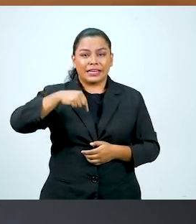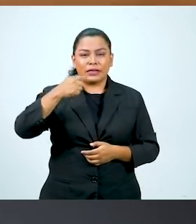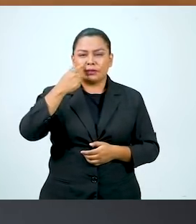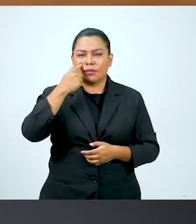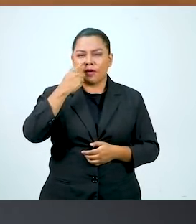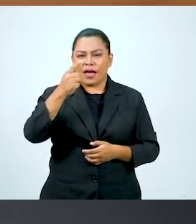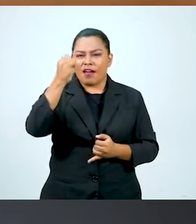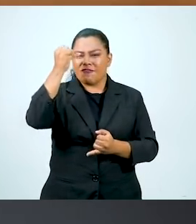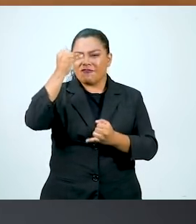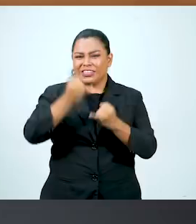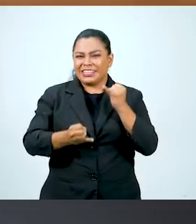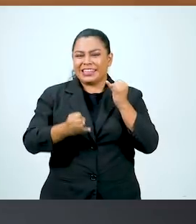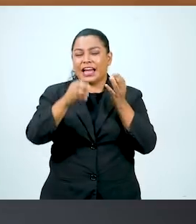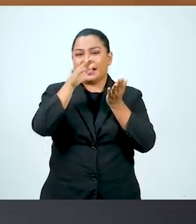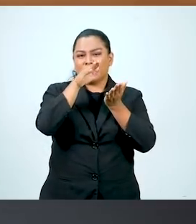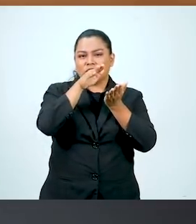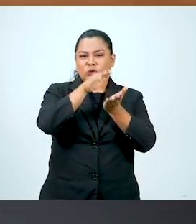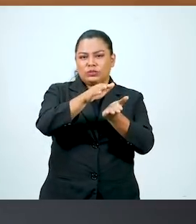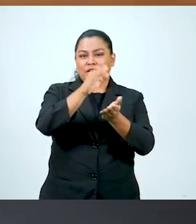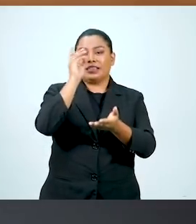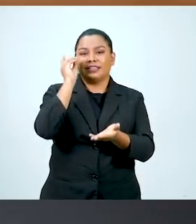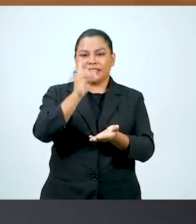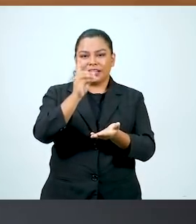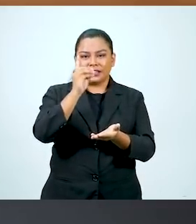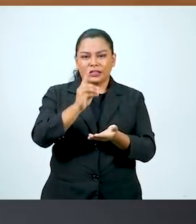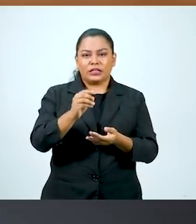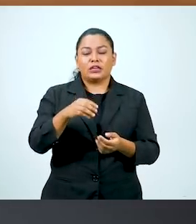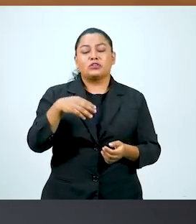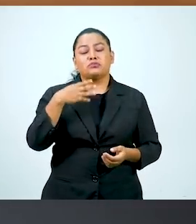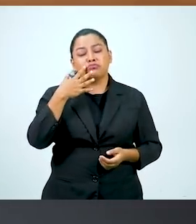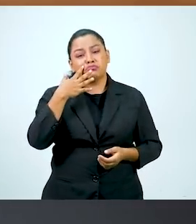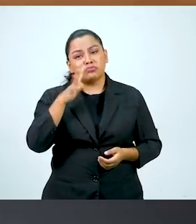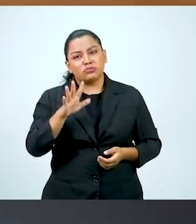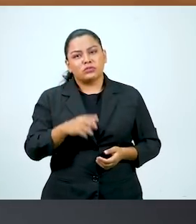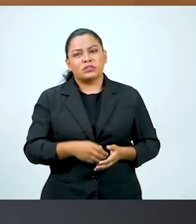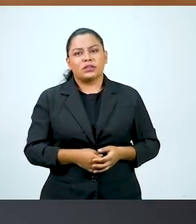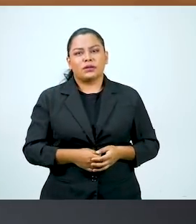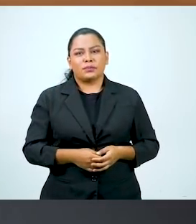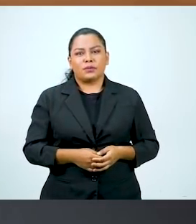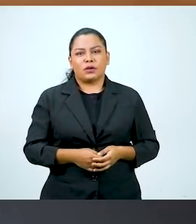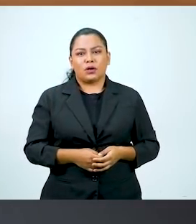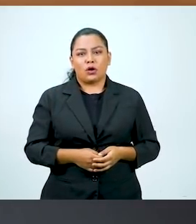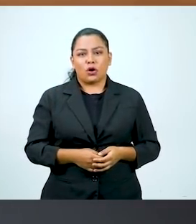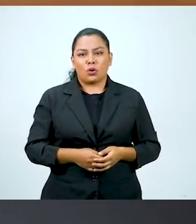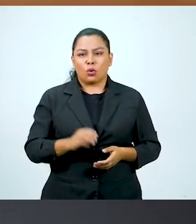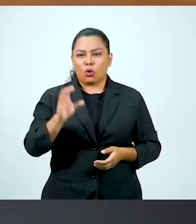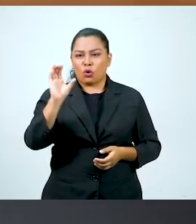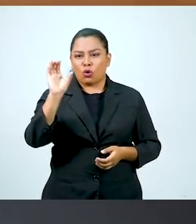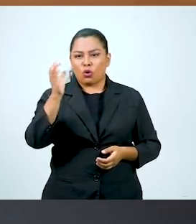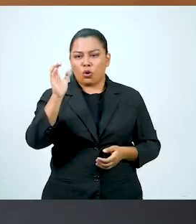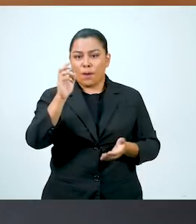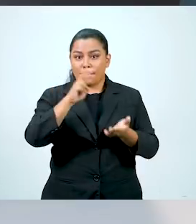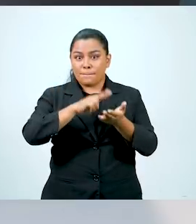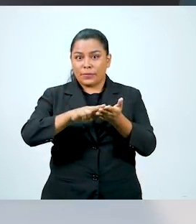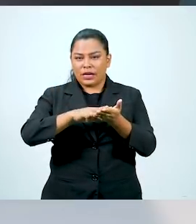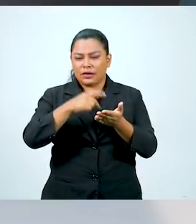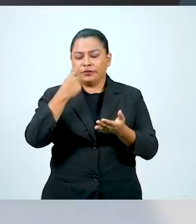vamos a encontrar al final de cada unidad didáctica y se va a destacar por encontrarse en tono